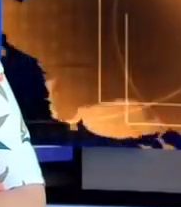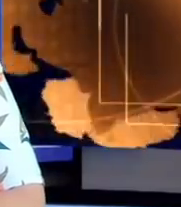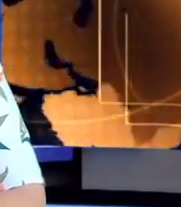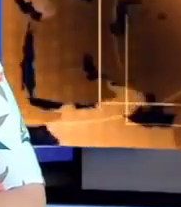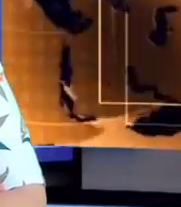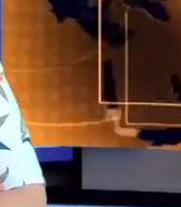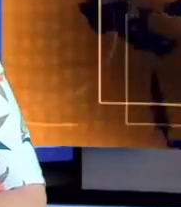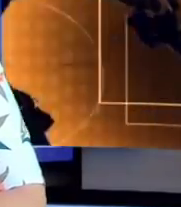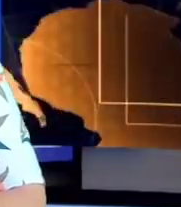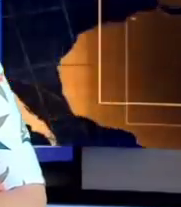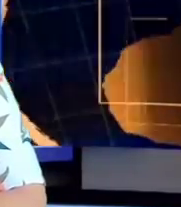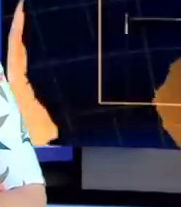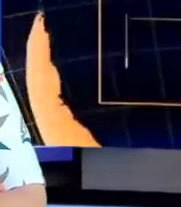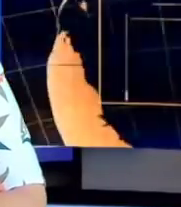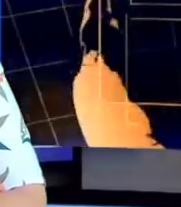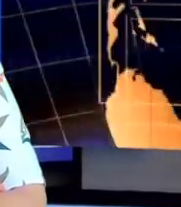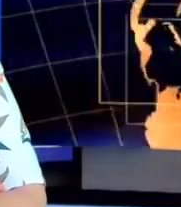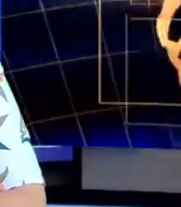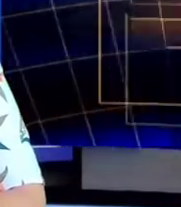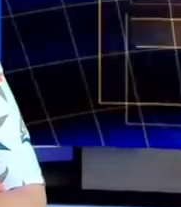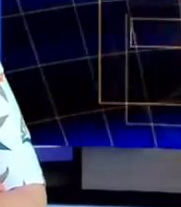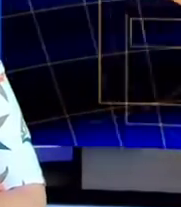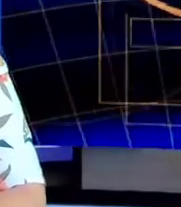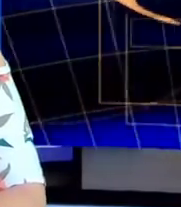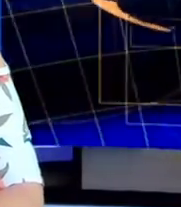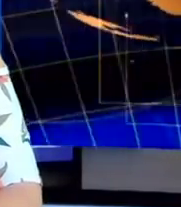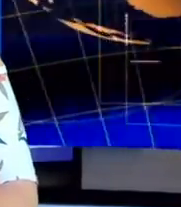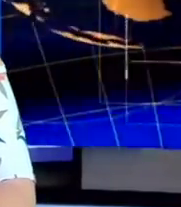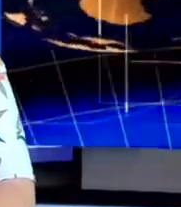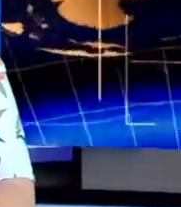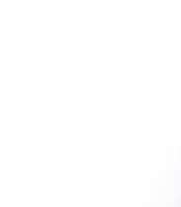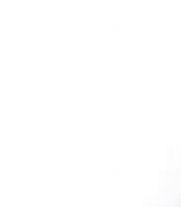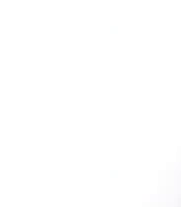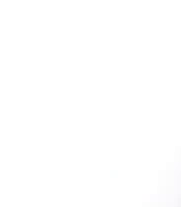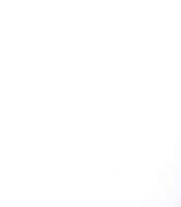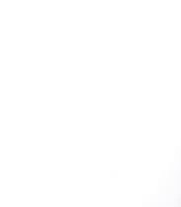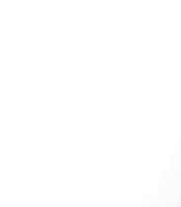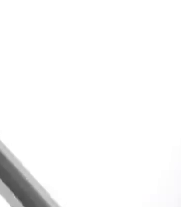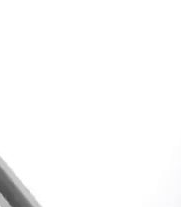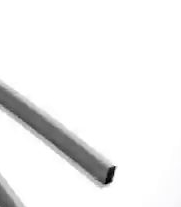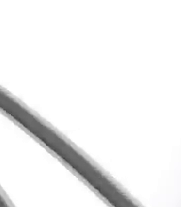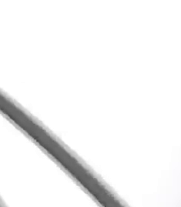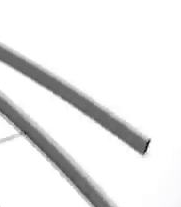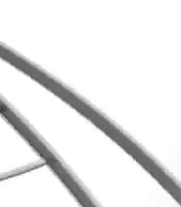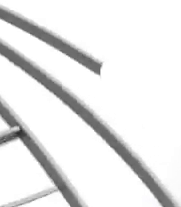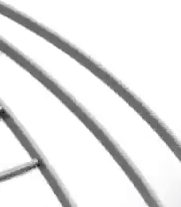tenga que darle un montón de explicaciones a las y los mexicanos.